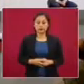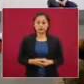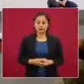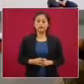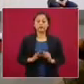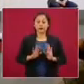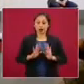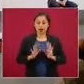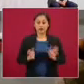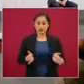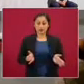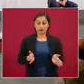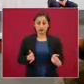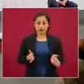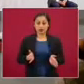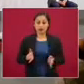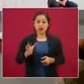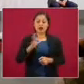dos, tres veces